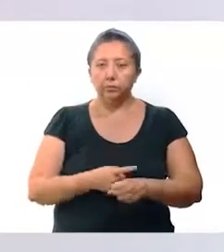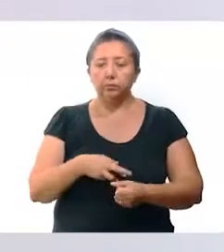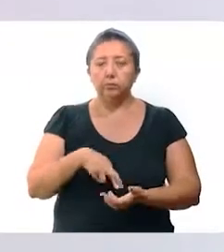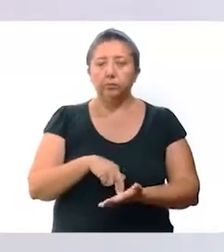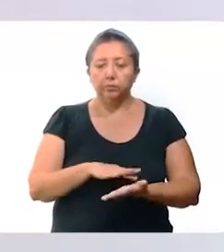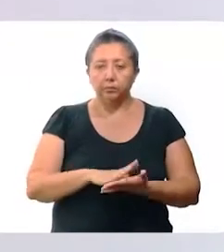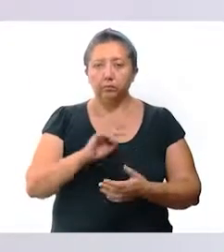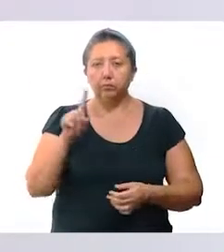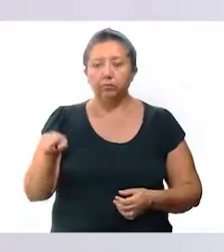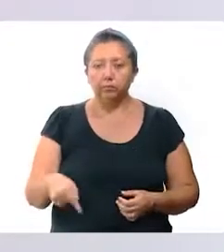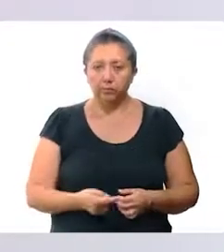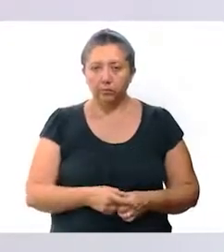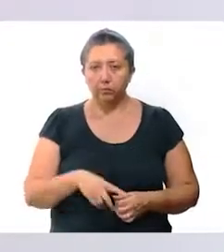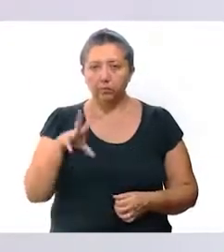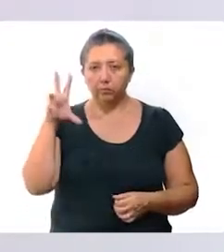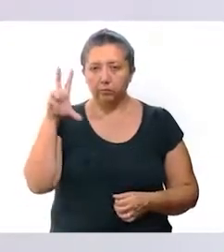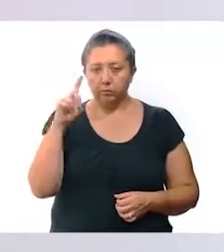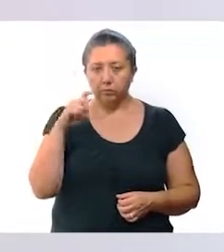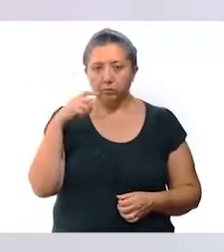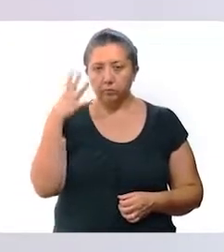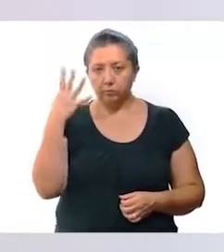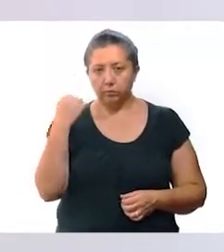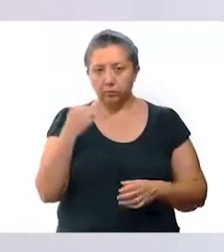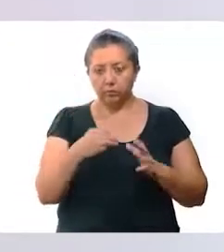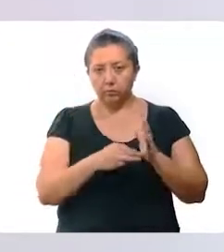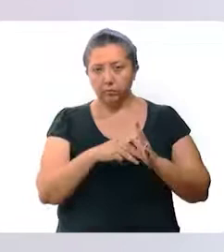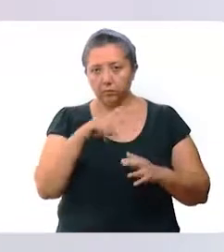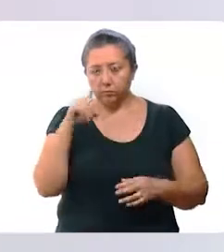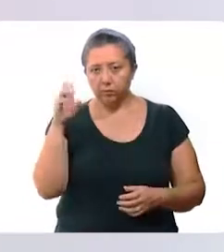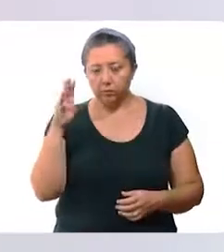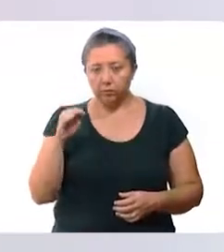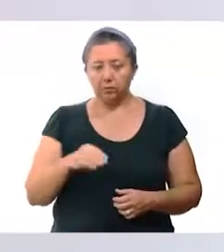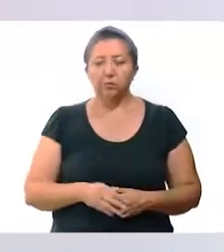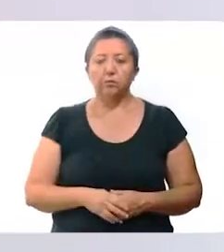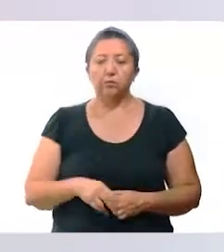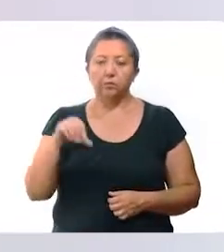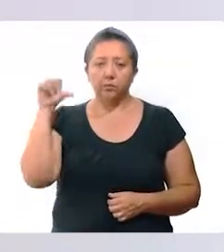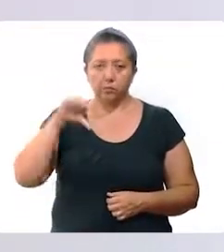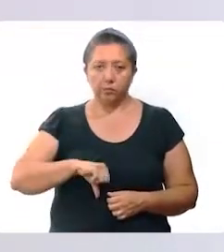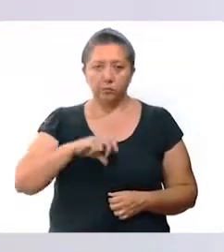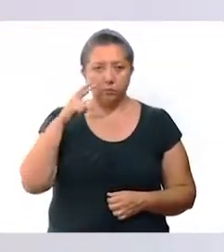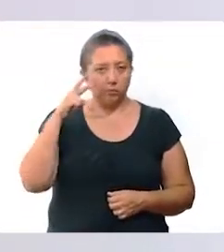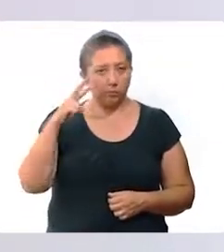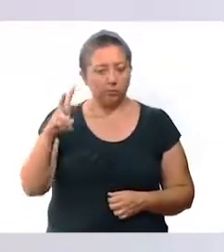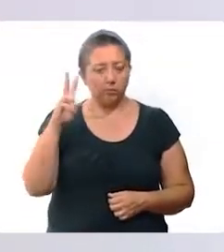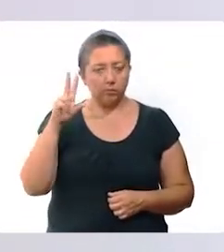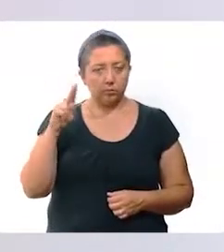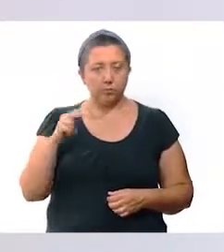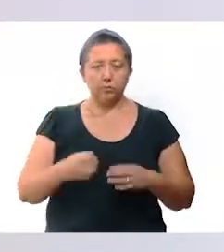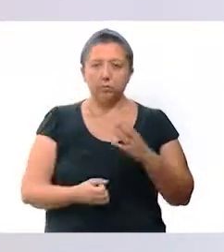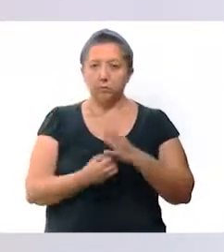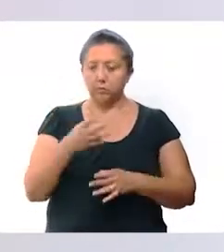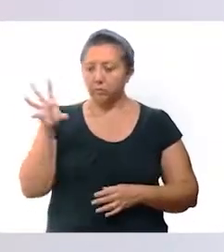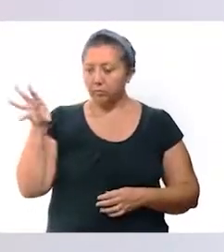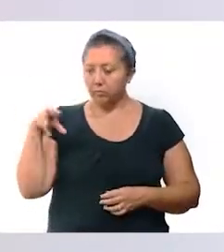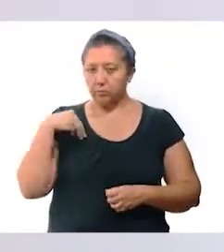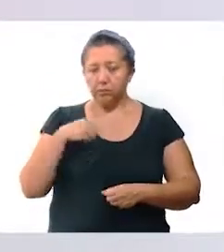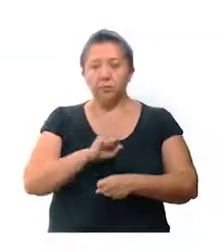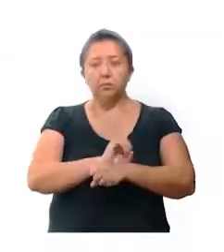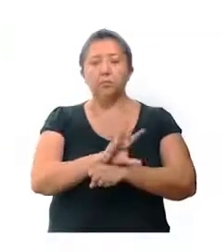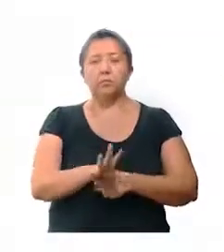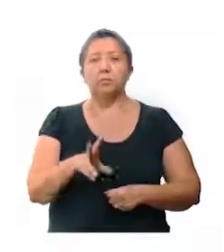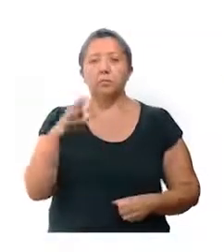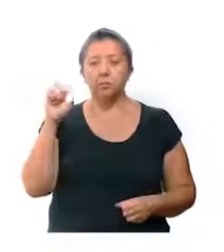de contagios registrados, que es 39.190. Hoy se detectaron 80 nuevos contagios de